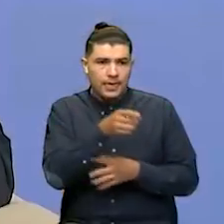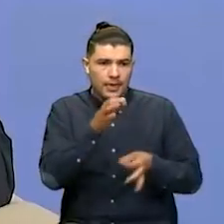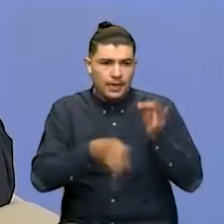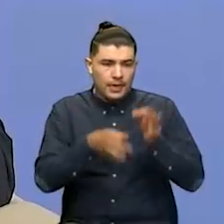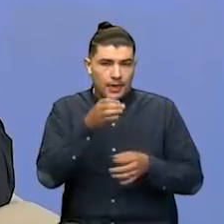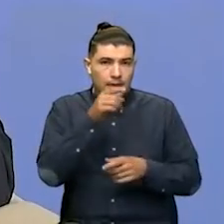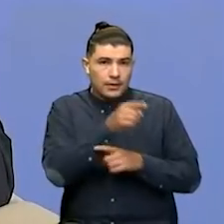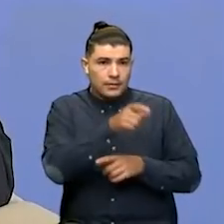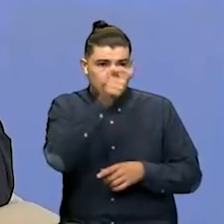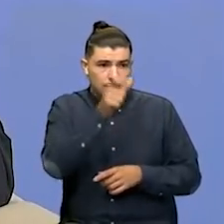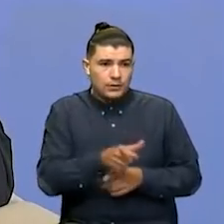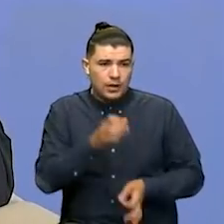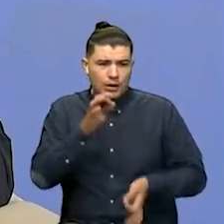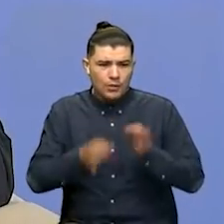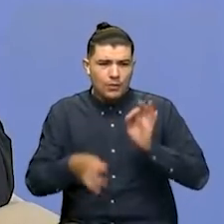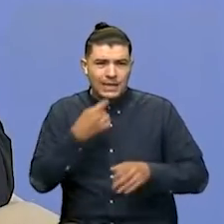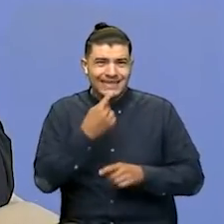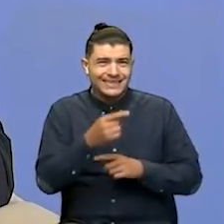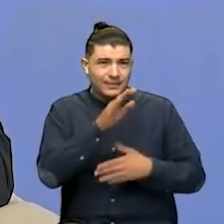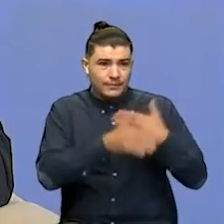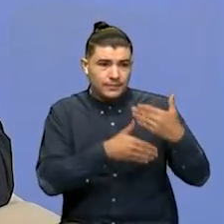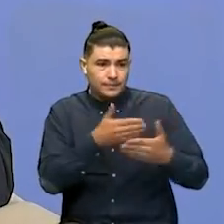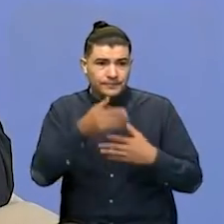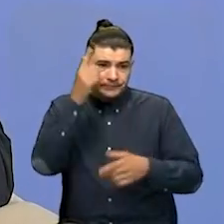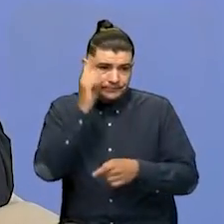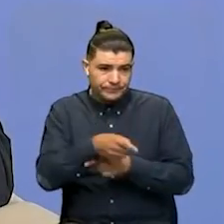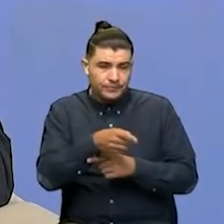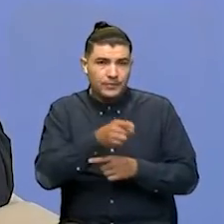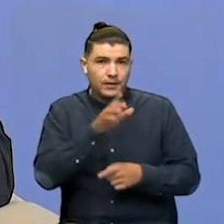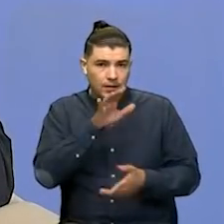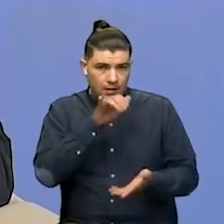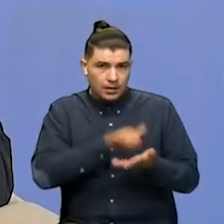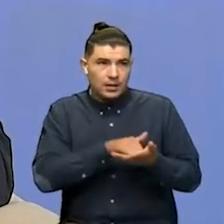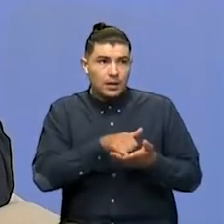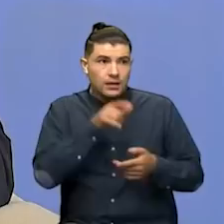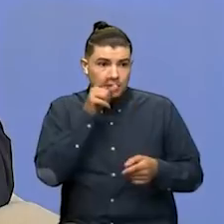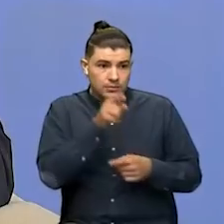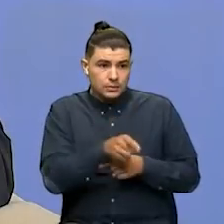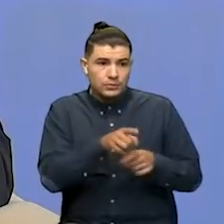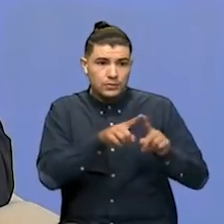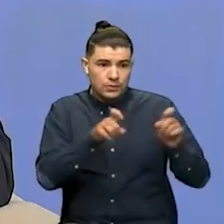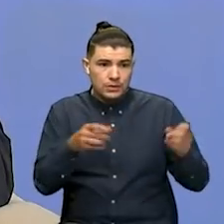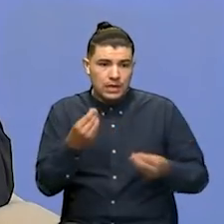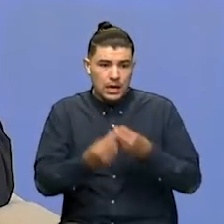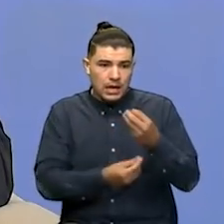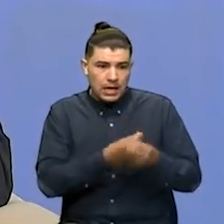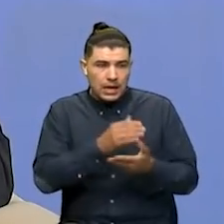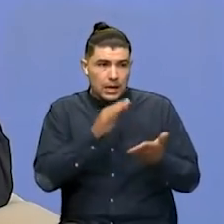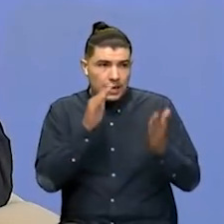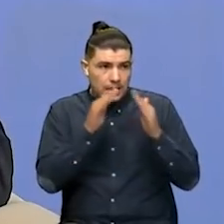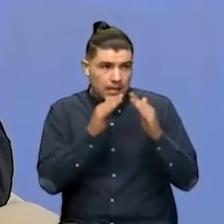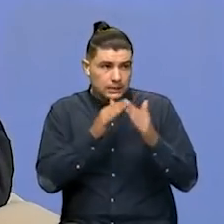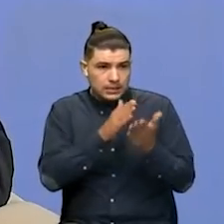el que, a medida del proceso, él va a ordenar necesariamente que cojan, hagan el desalojo de esa